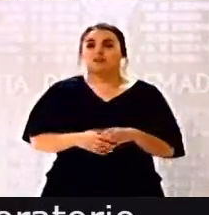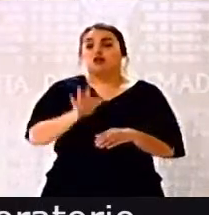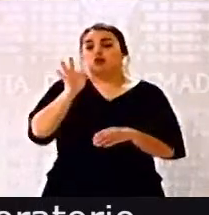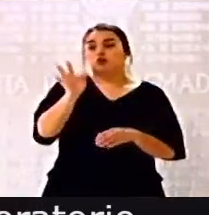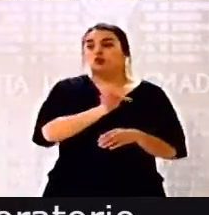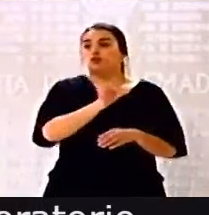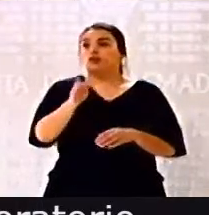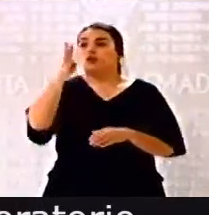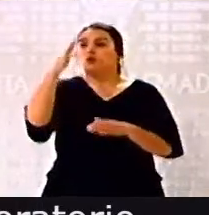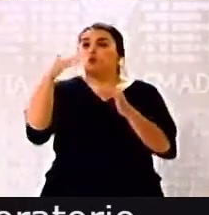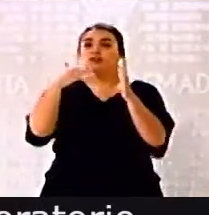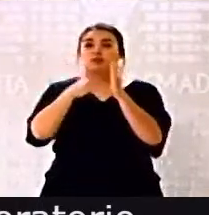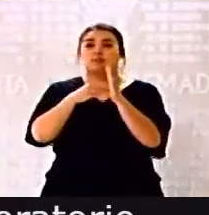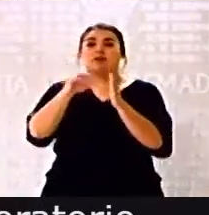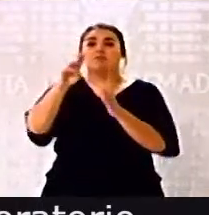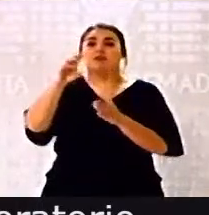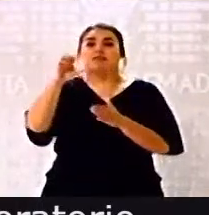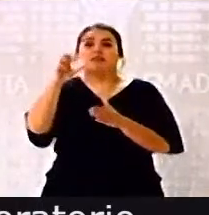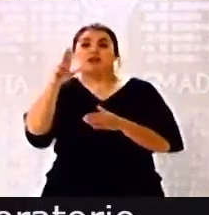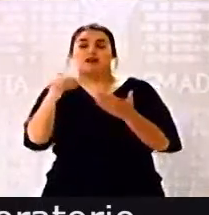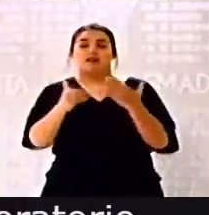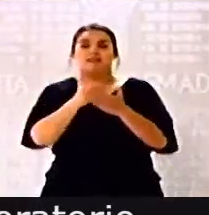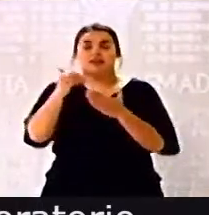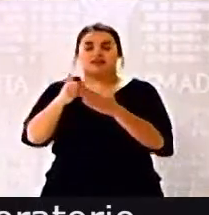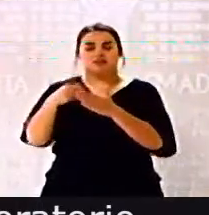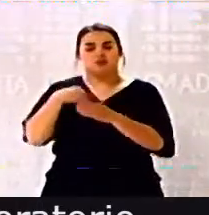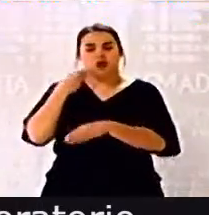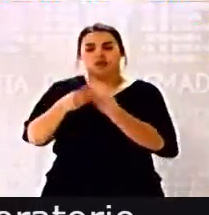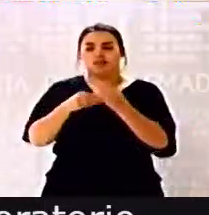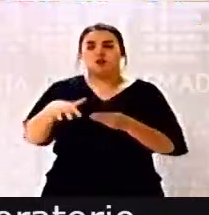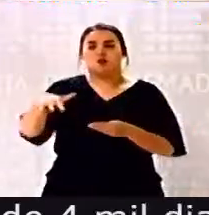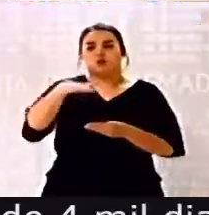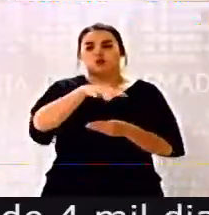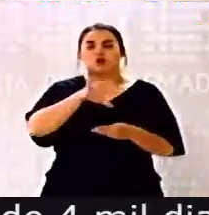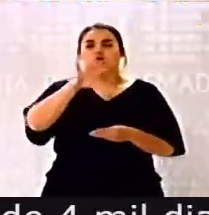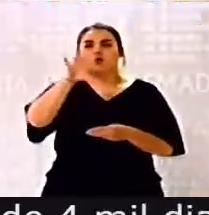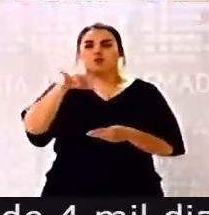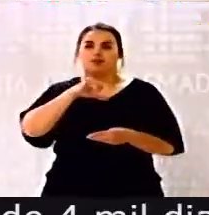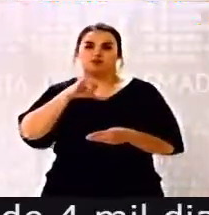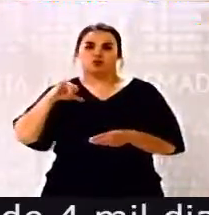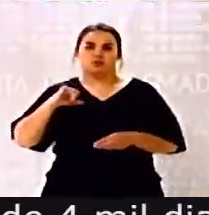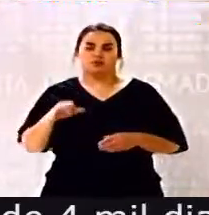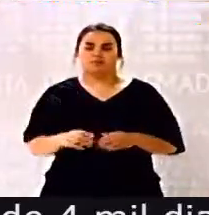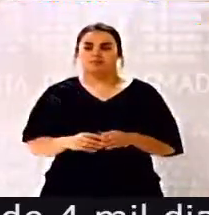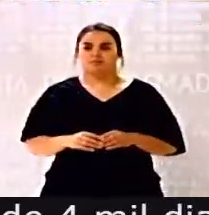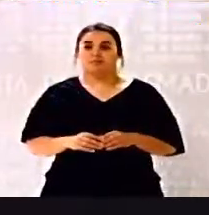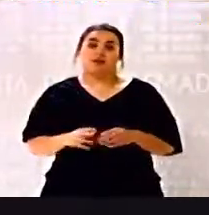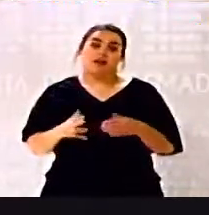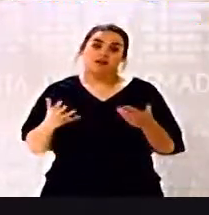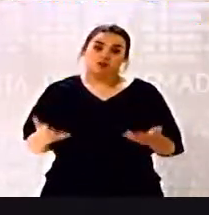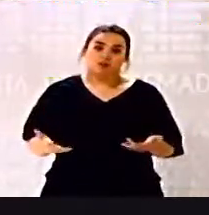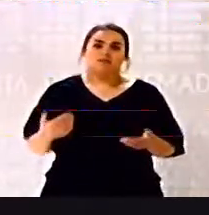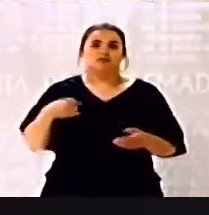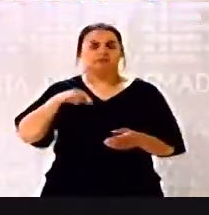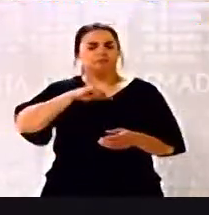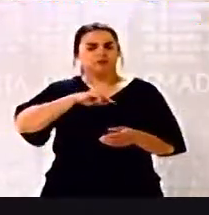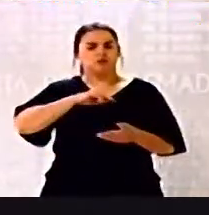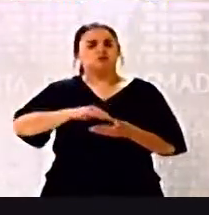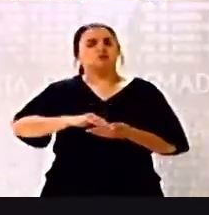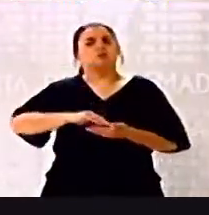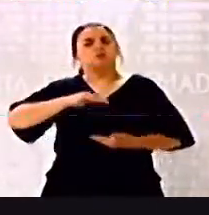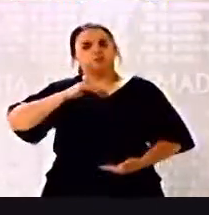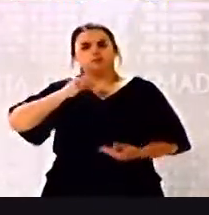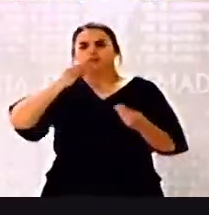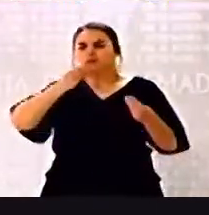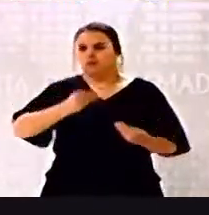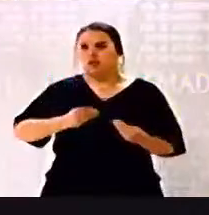de 4.000 PCRs diarias que podemos hacer en el ámbito de la comunidad autónoma. Por lo tanto, nos sentimos con capacidad